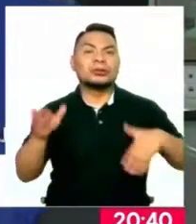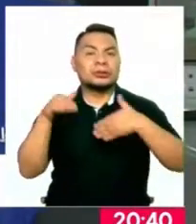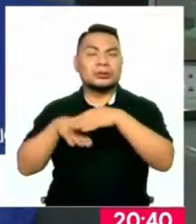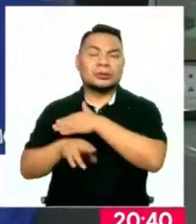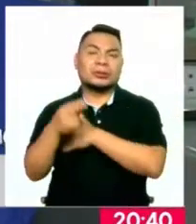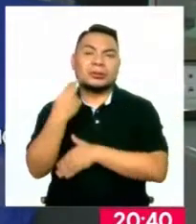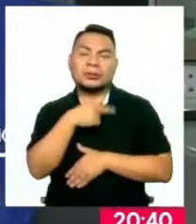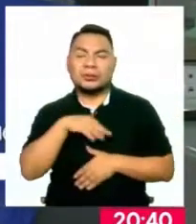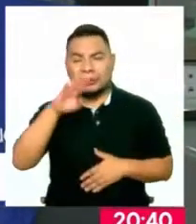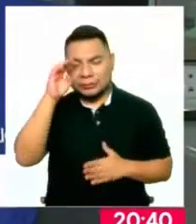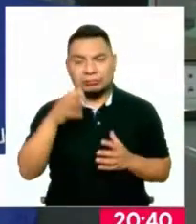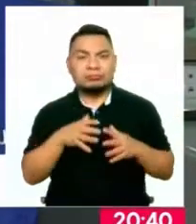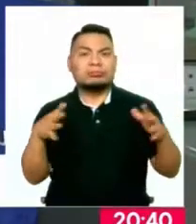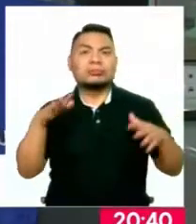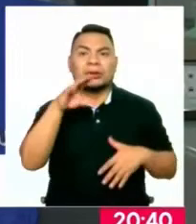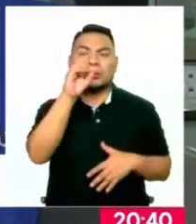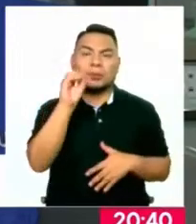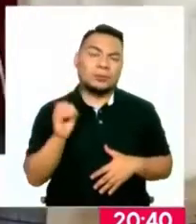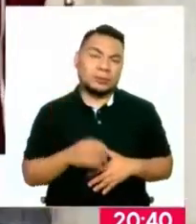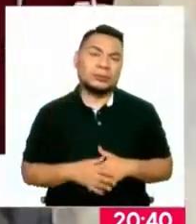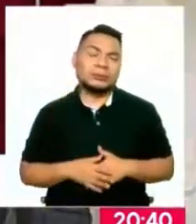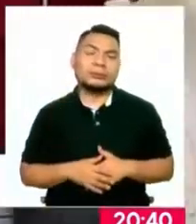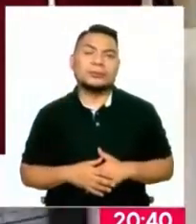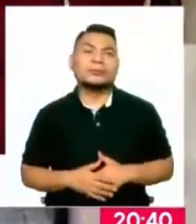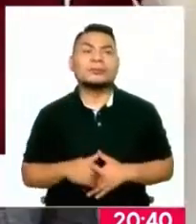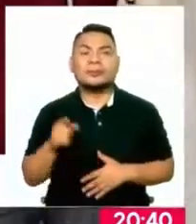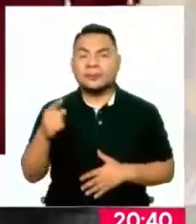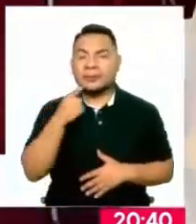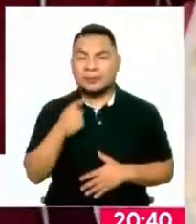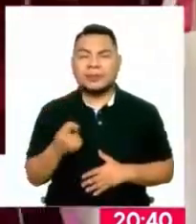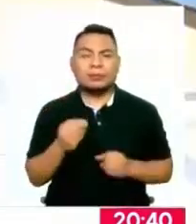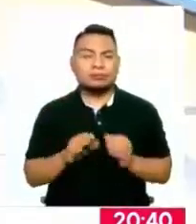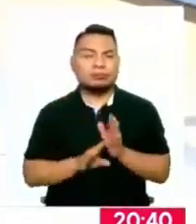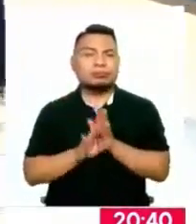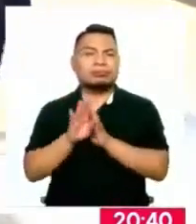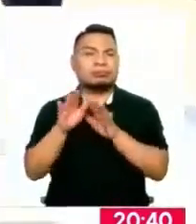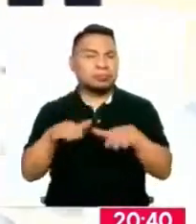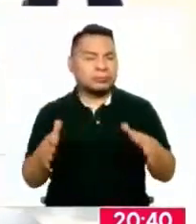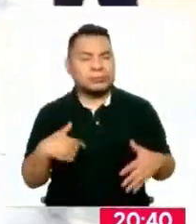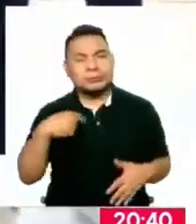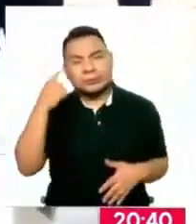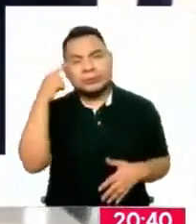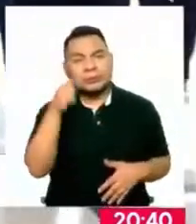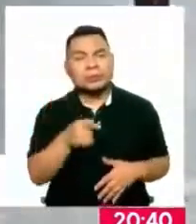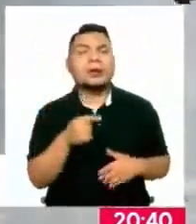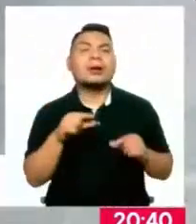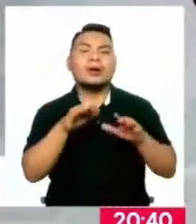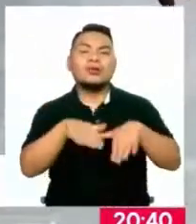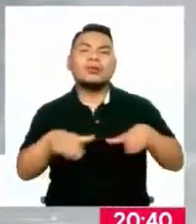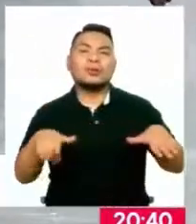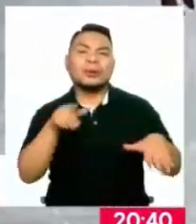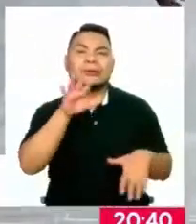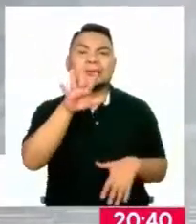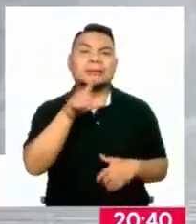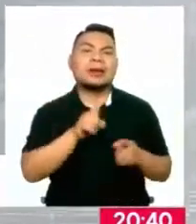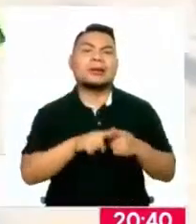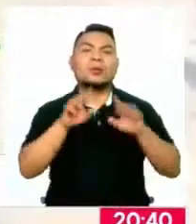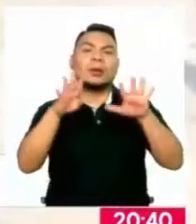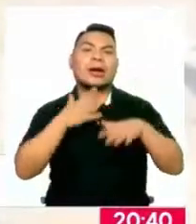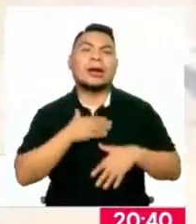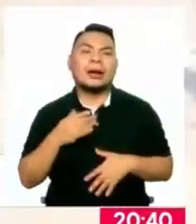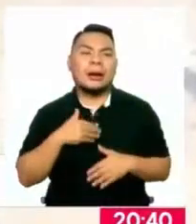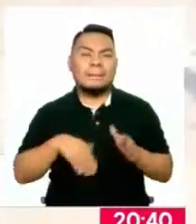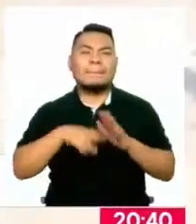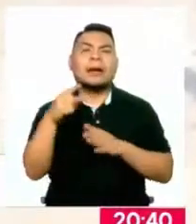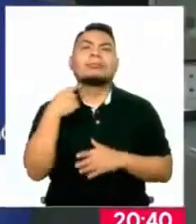del 50% en ingresos hospitalarios. Según esta tendencia, se ha logrado visualizar que son el grupo de menores de 5 a 9 años